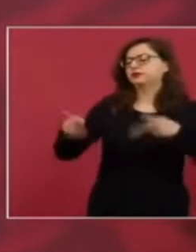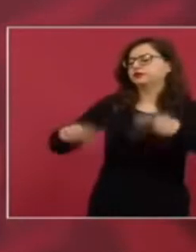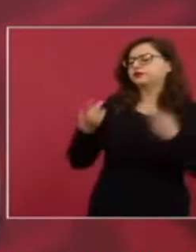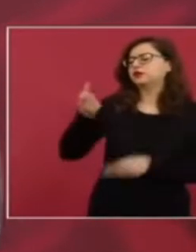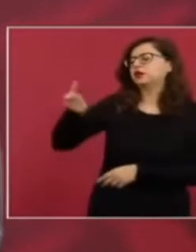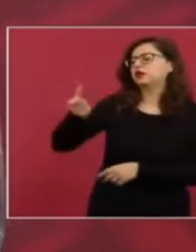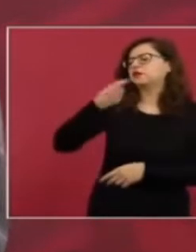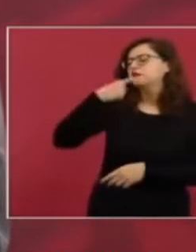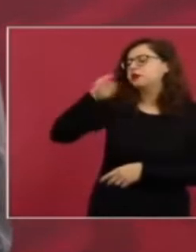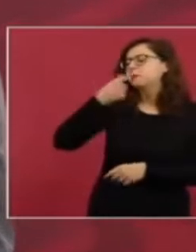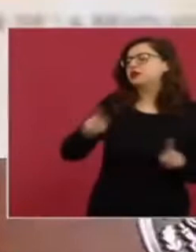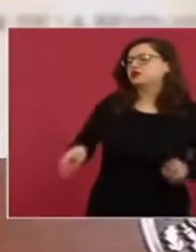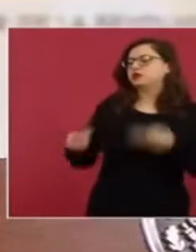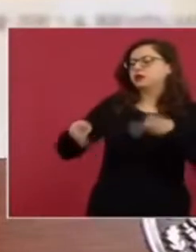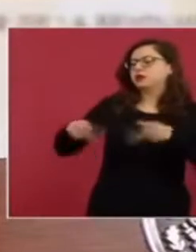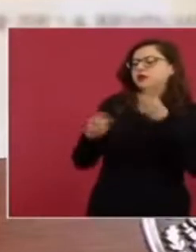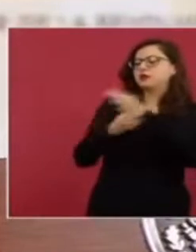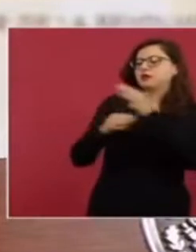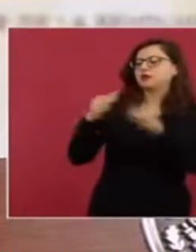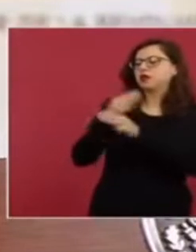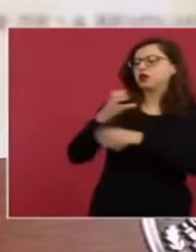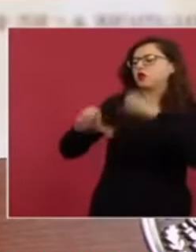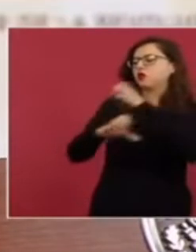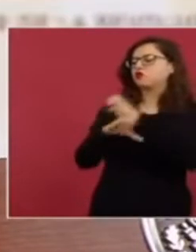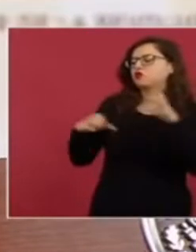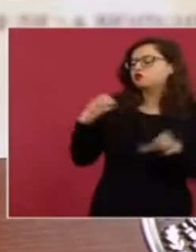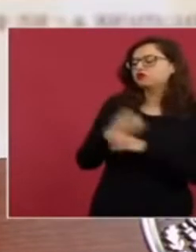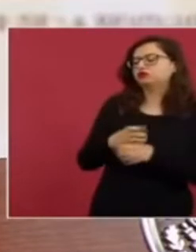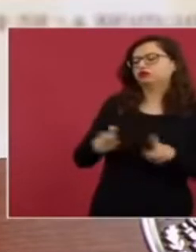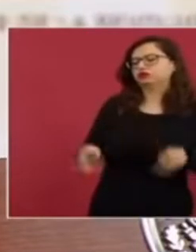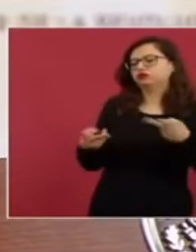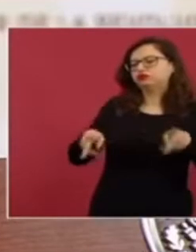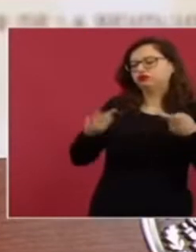El gobierno compraba alrededor de